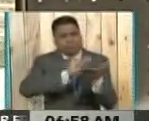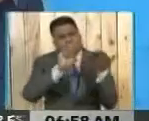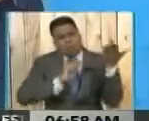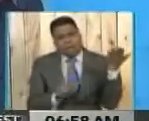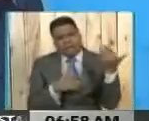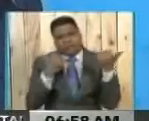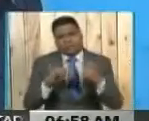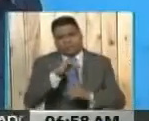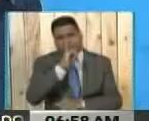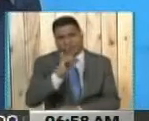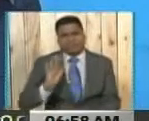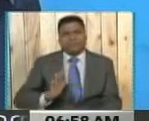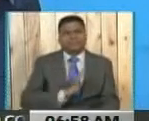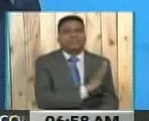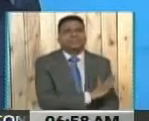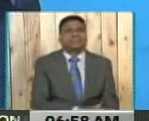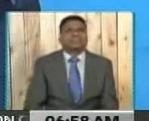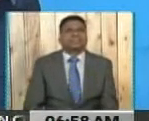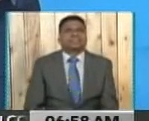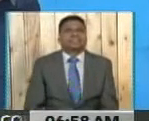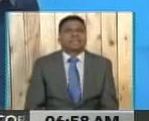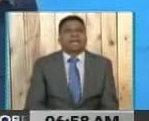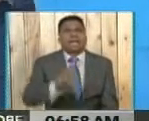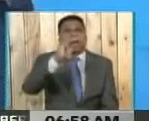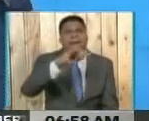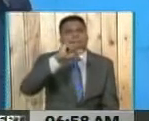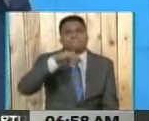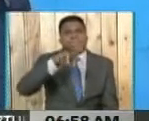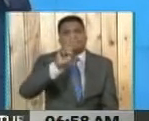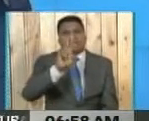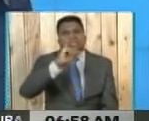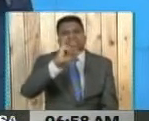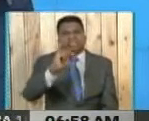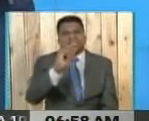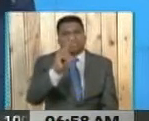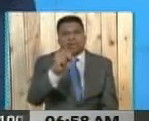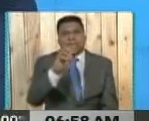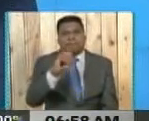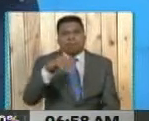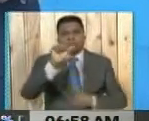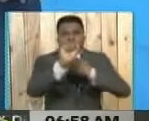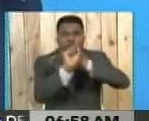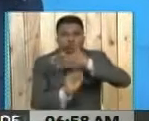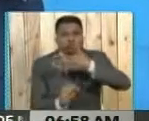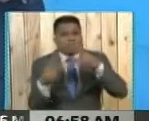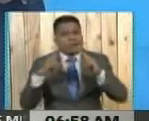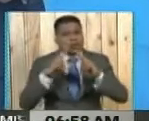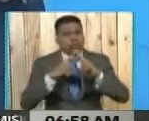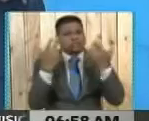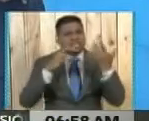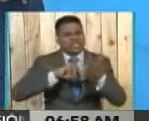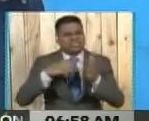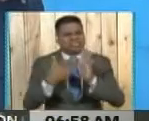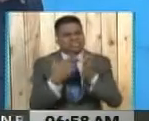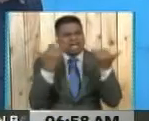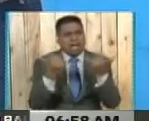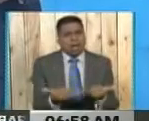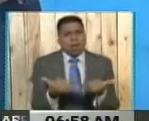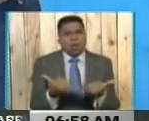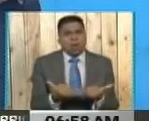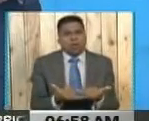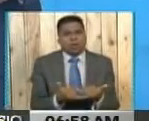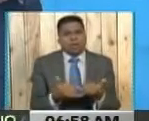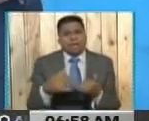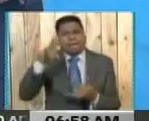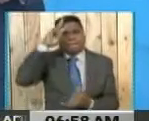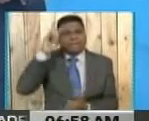Noticia. Marxismo del Sur y pensamiento crítico descolonial. Para conocer de qué se trata, vamos con Verónica Chacón y el segundo